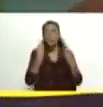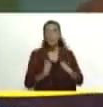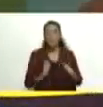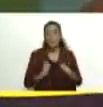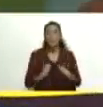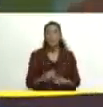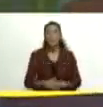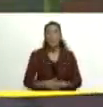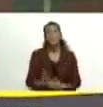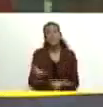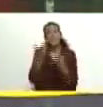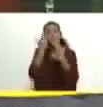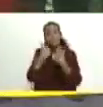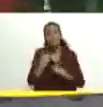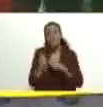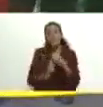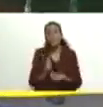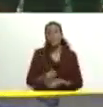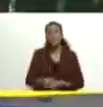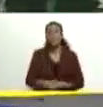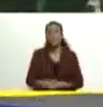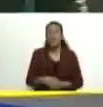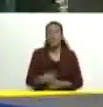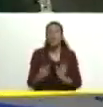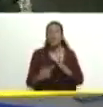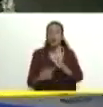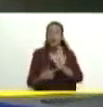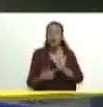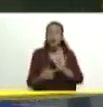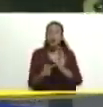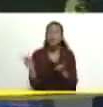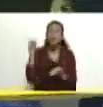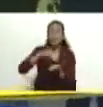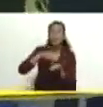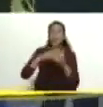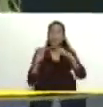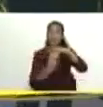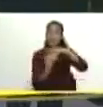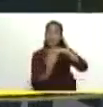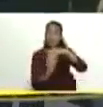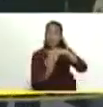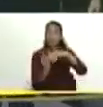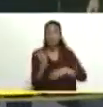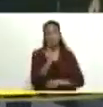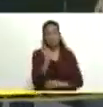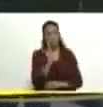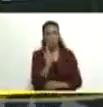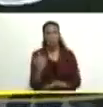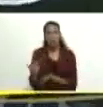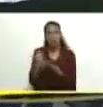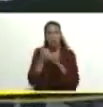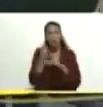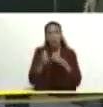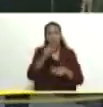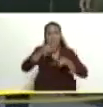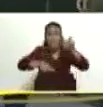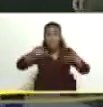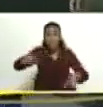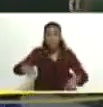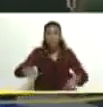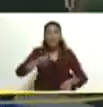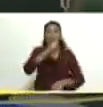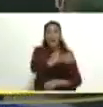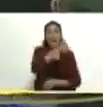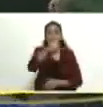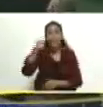Ah, Gil, me estabas explicando. Bueno, que hemos tenido una intervención de las instituciones, no solo nos han atendido como personas, sino en cada